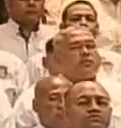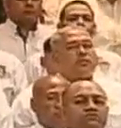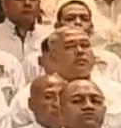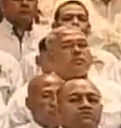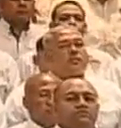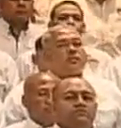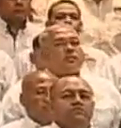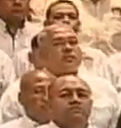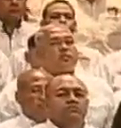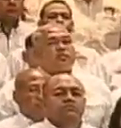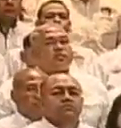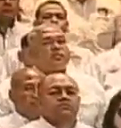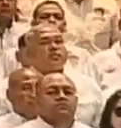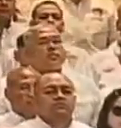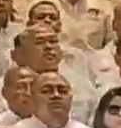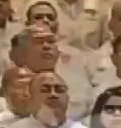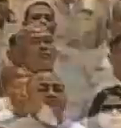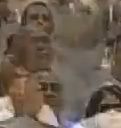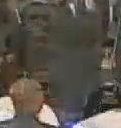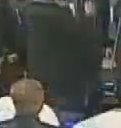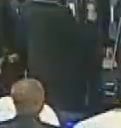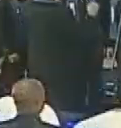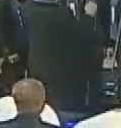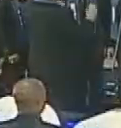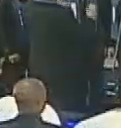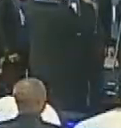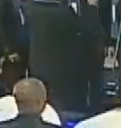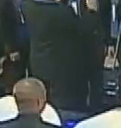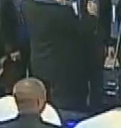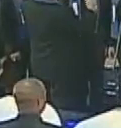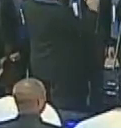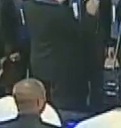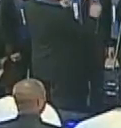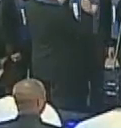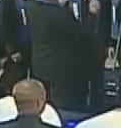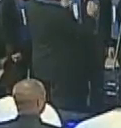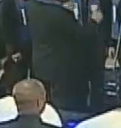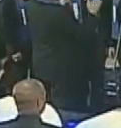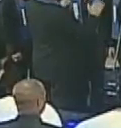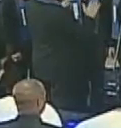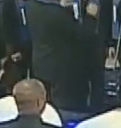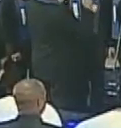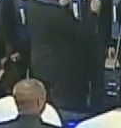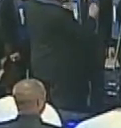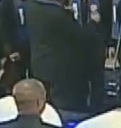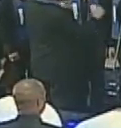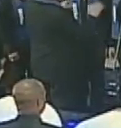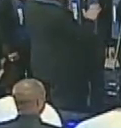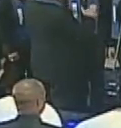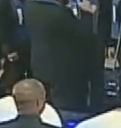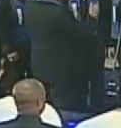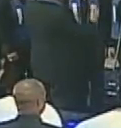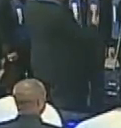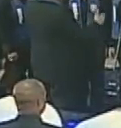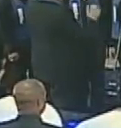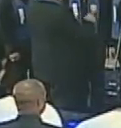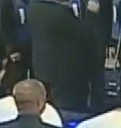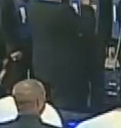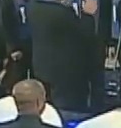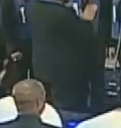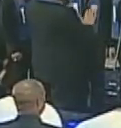El vil egoísmo que otra vez triunfó. Gloria al bravo pueblo que el yugo